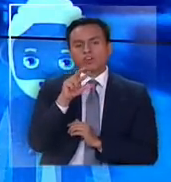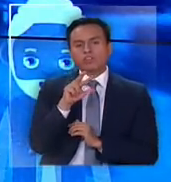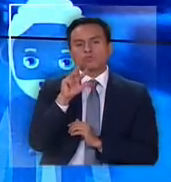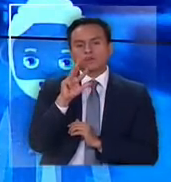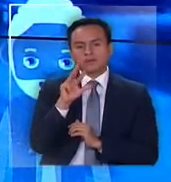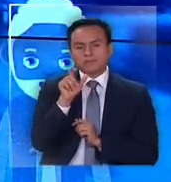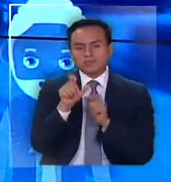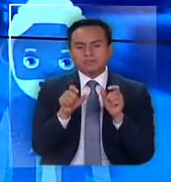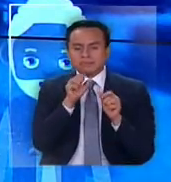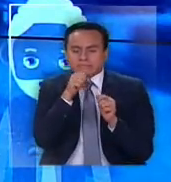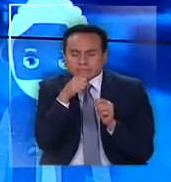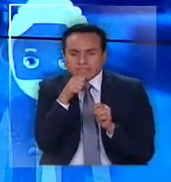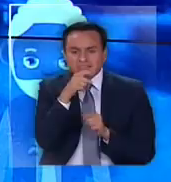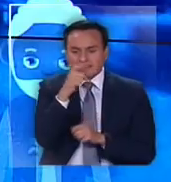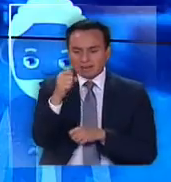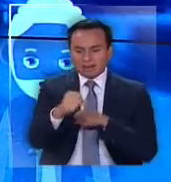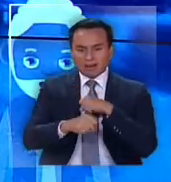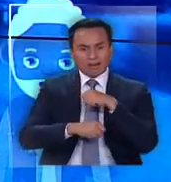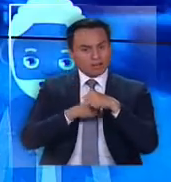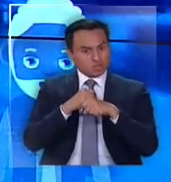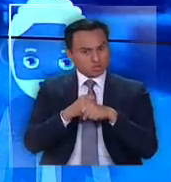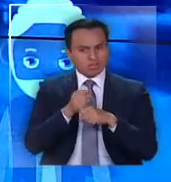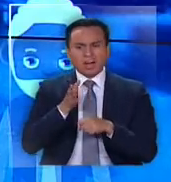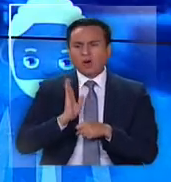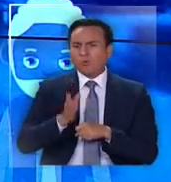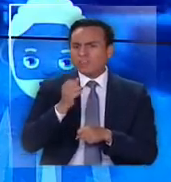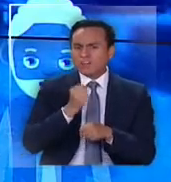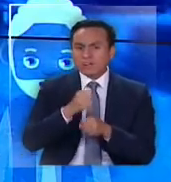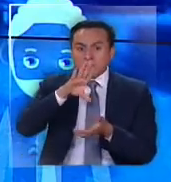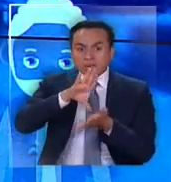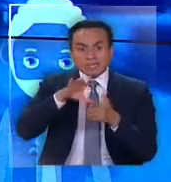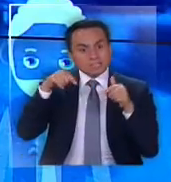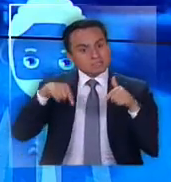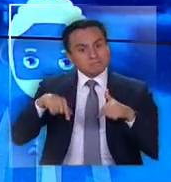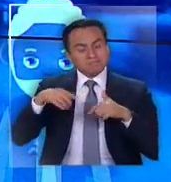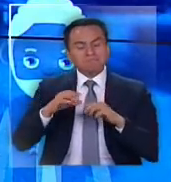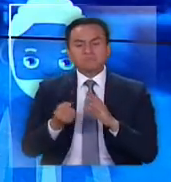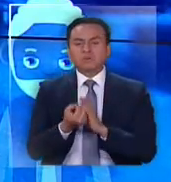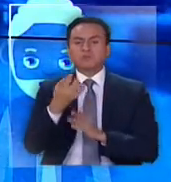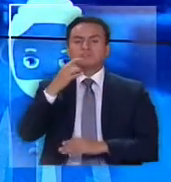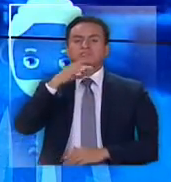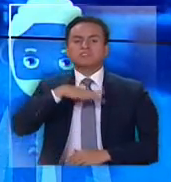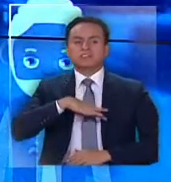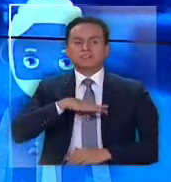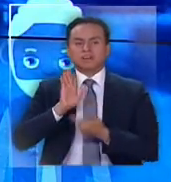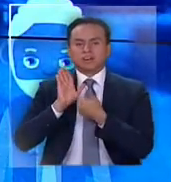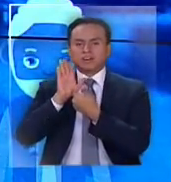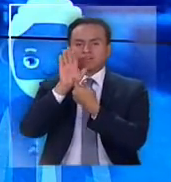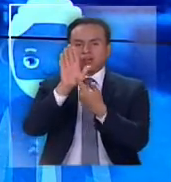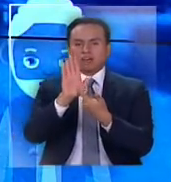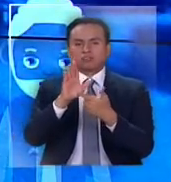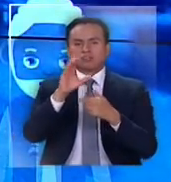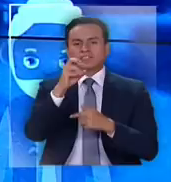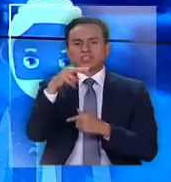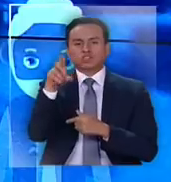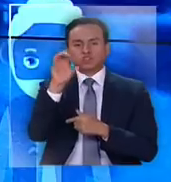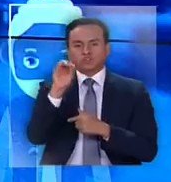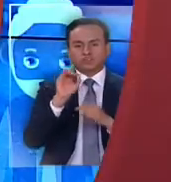1.089 mayores de 100 años que aún trabajan en el país. Es el nuevo Chile que ha reflejado este